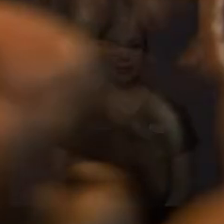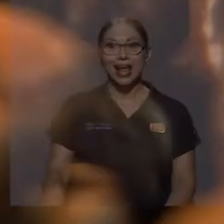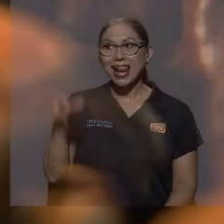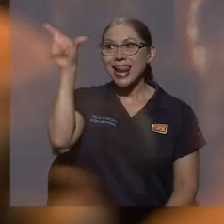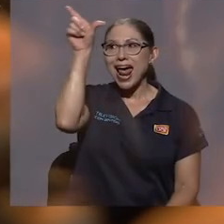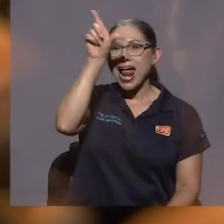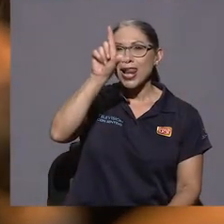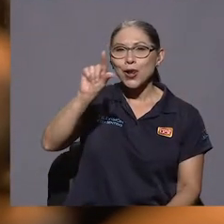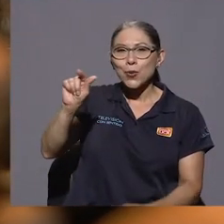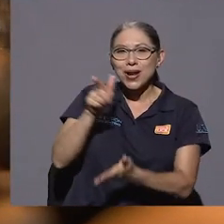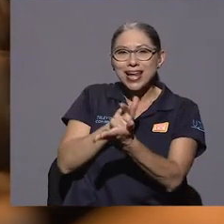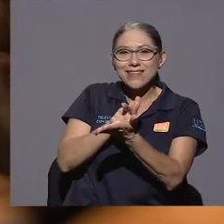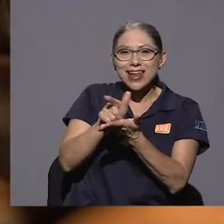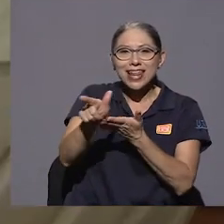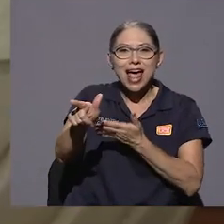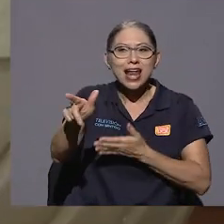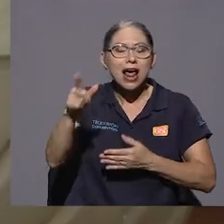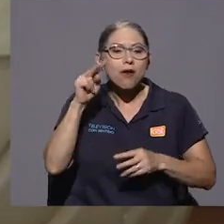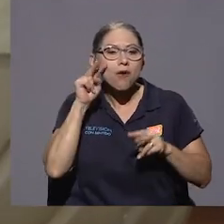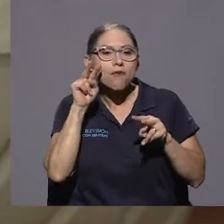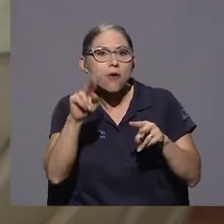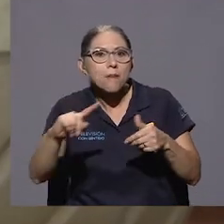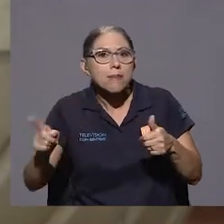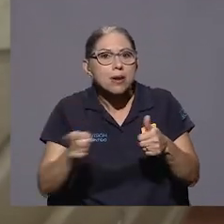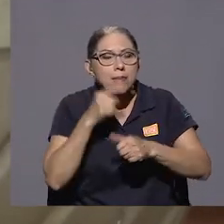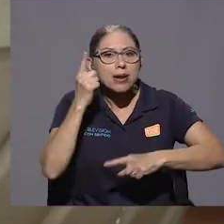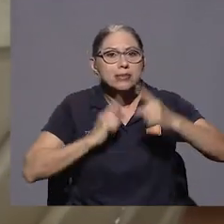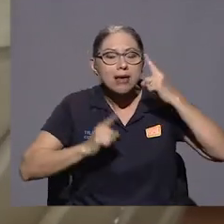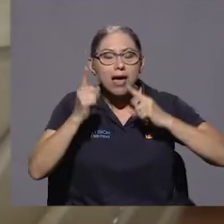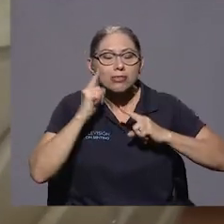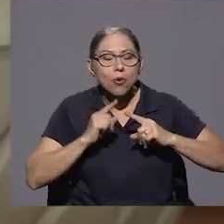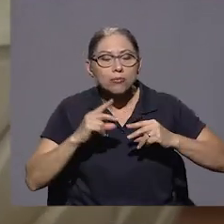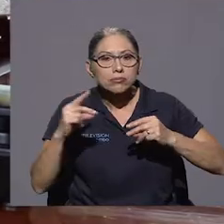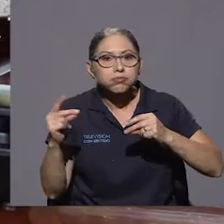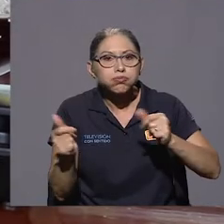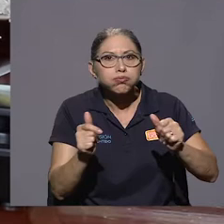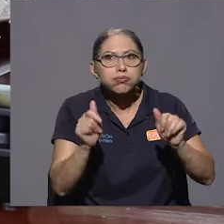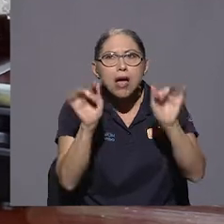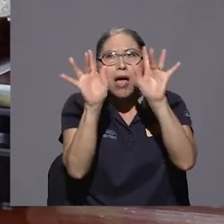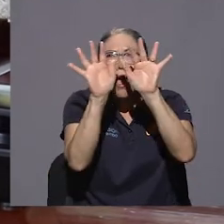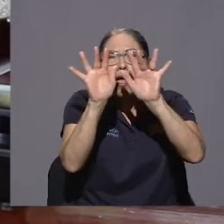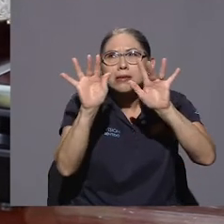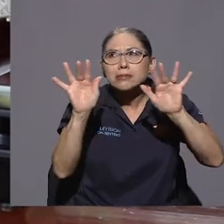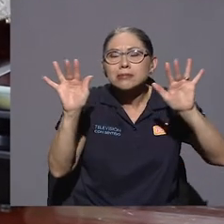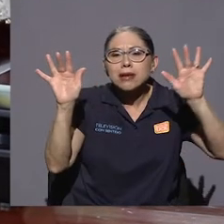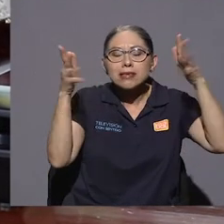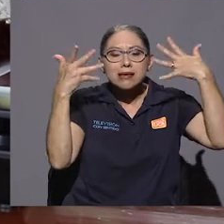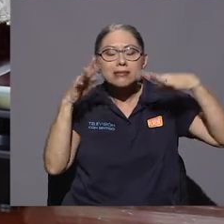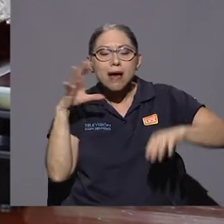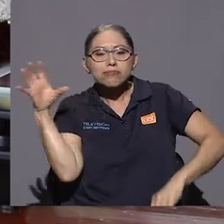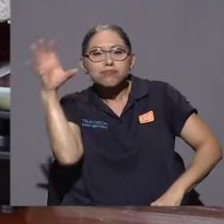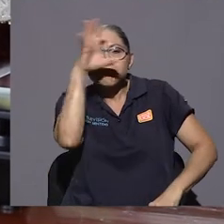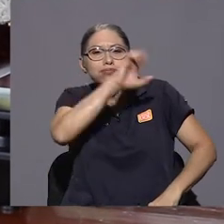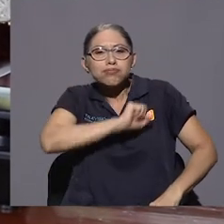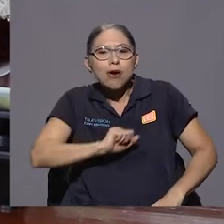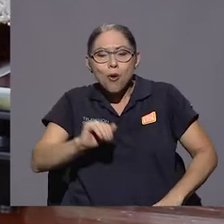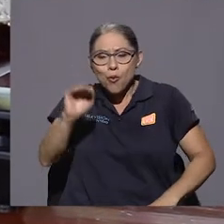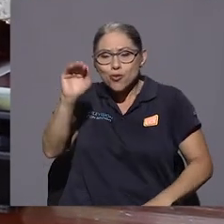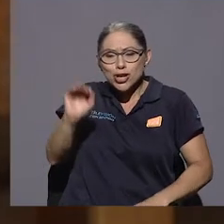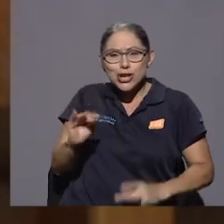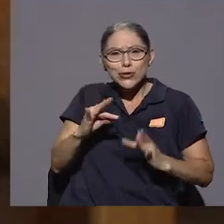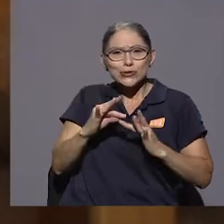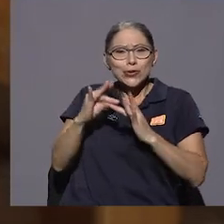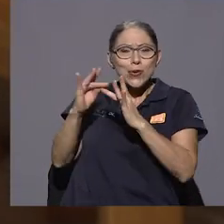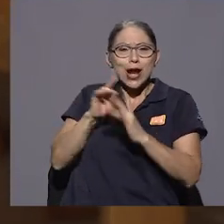La luna liberiana lo vio dar su primer llanto y de inmediato las estrellas ya retrataban a un niño singular y